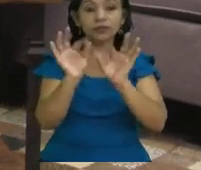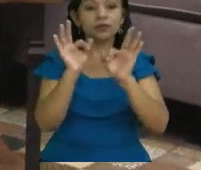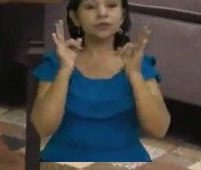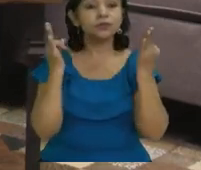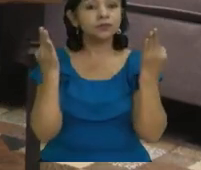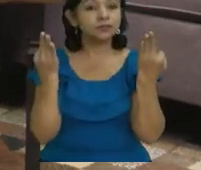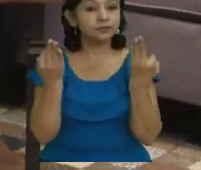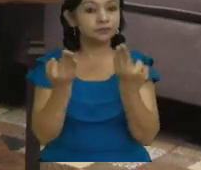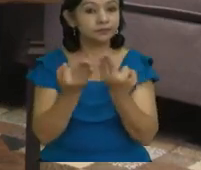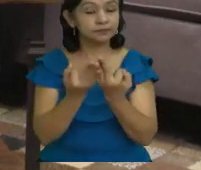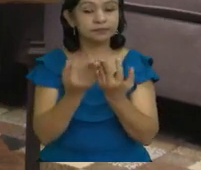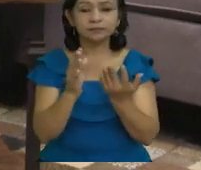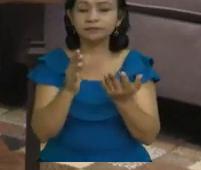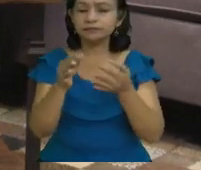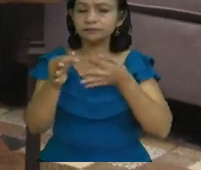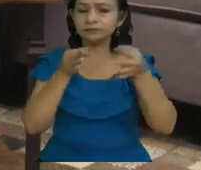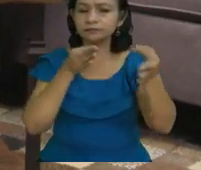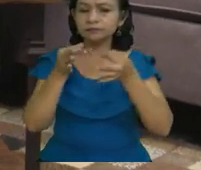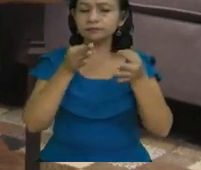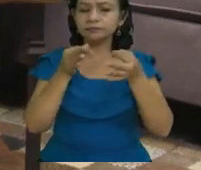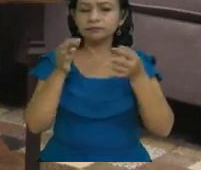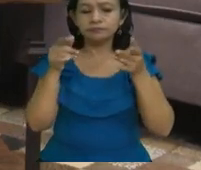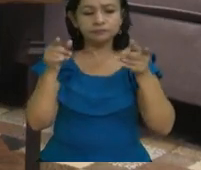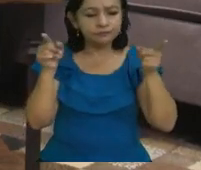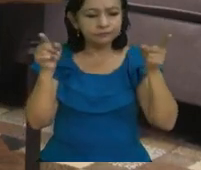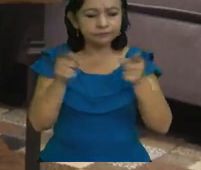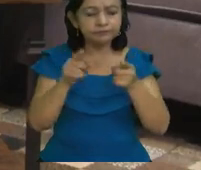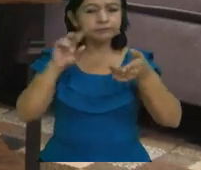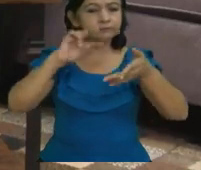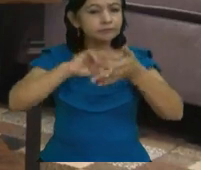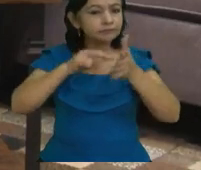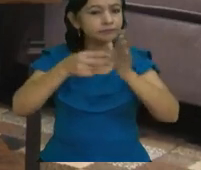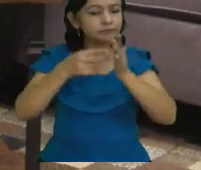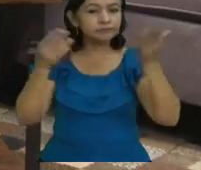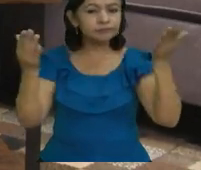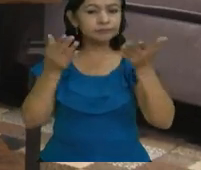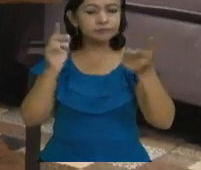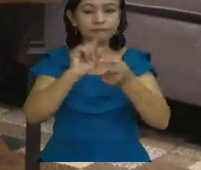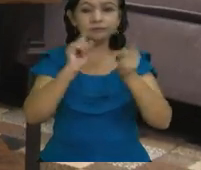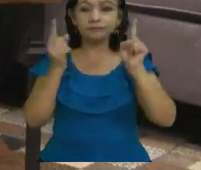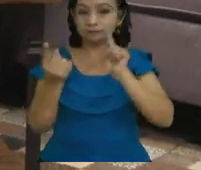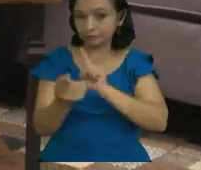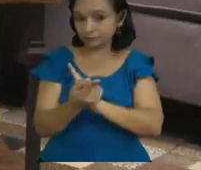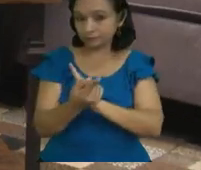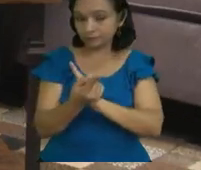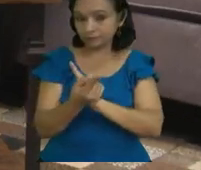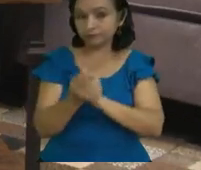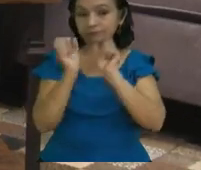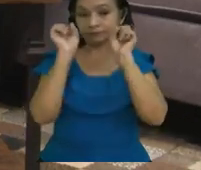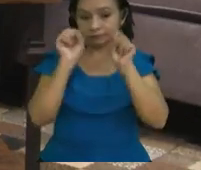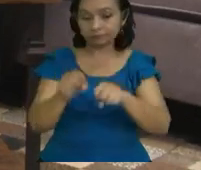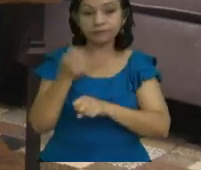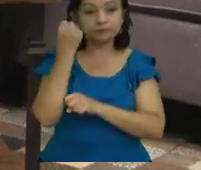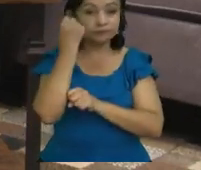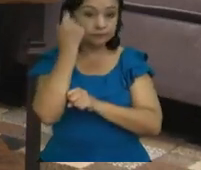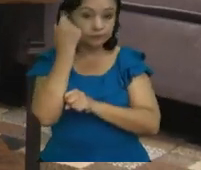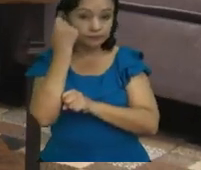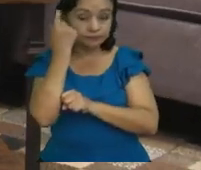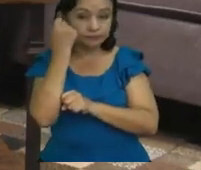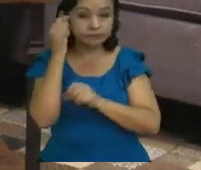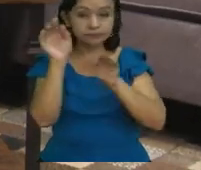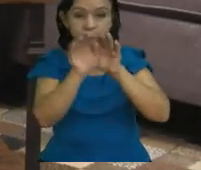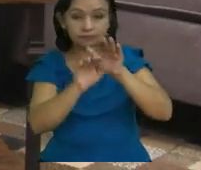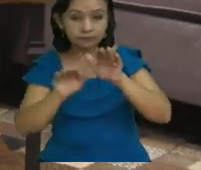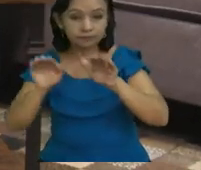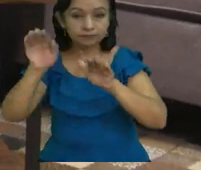familia, le hago la consulta a partir de lo pequeño, es decir, ¿qué significa y cómo se traduce? Podríamos entender que se aumenta